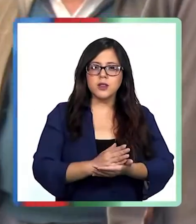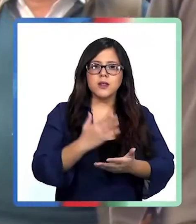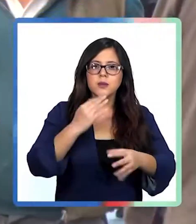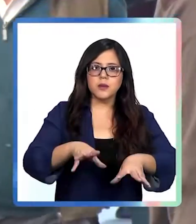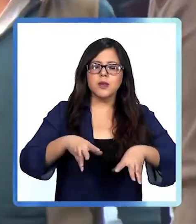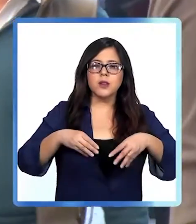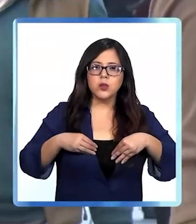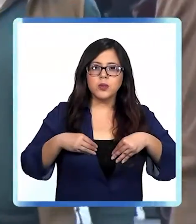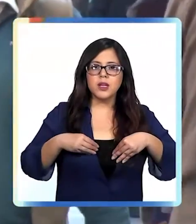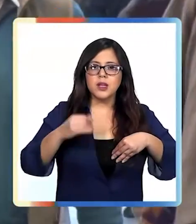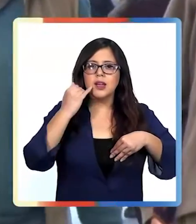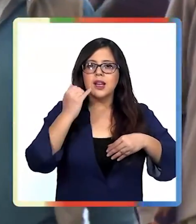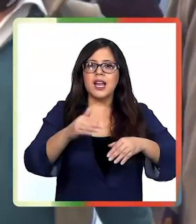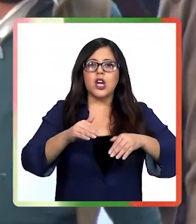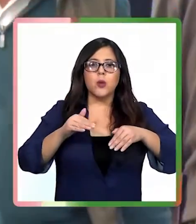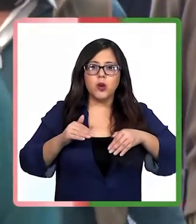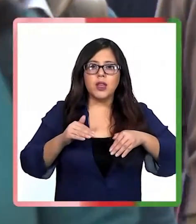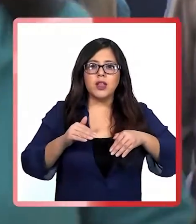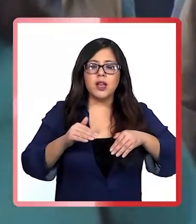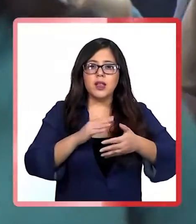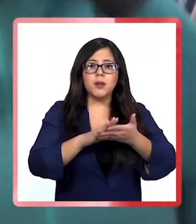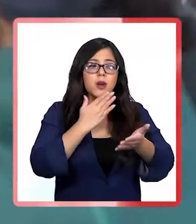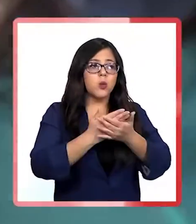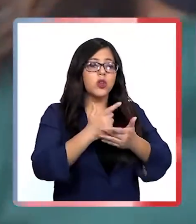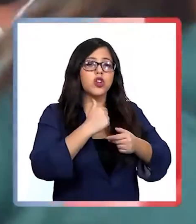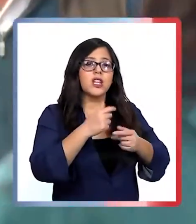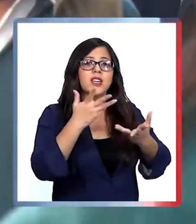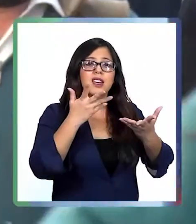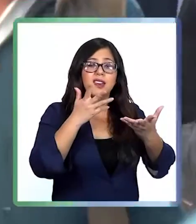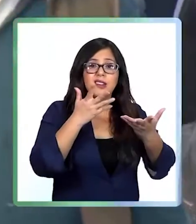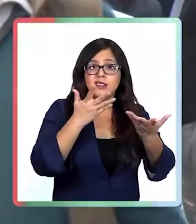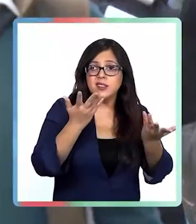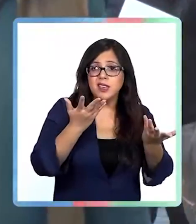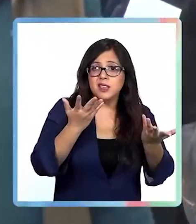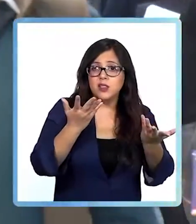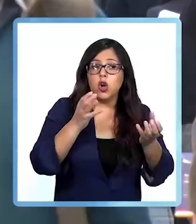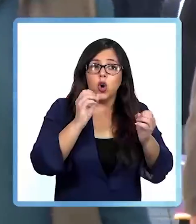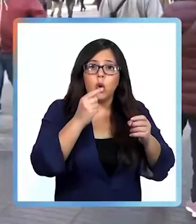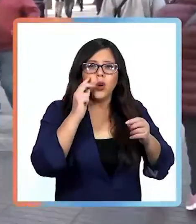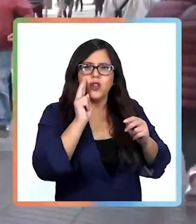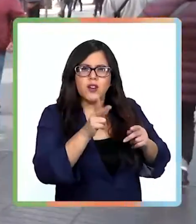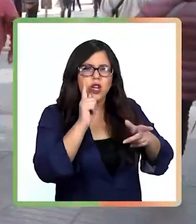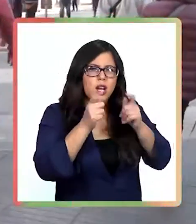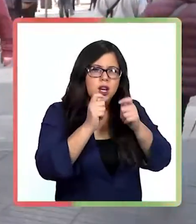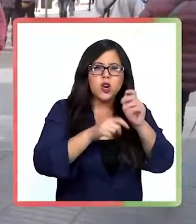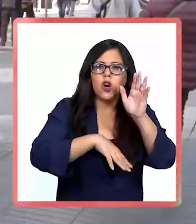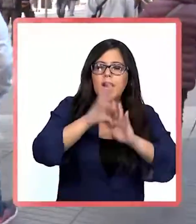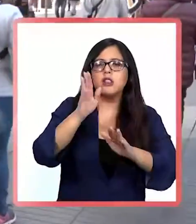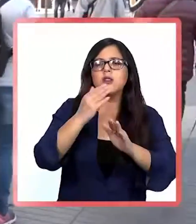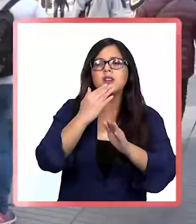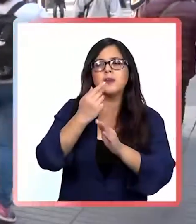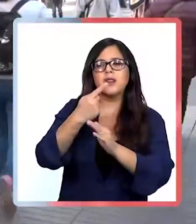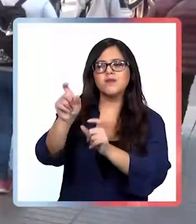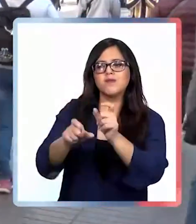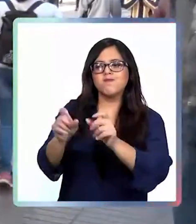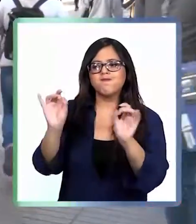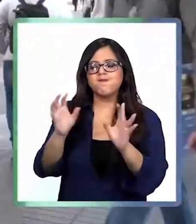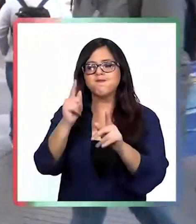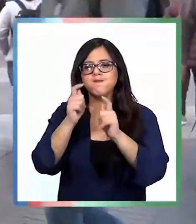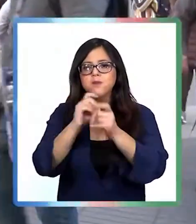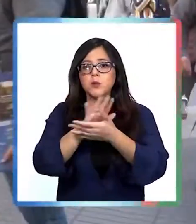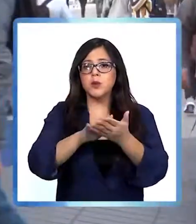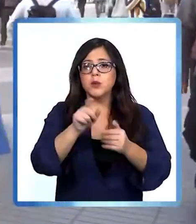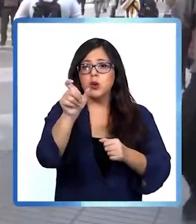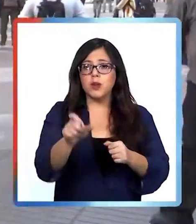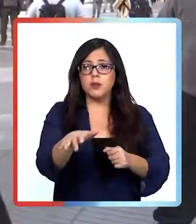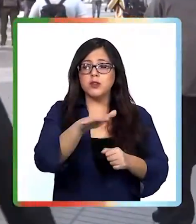y asumir la incomodidad cuando considero que el riesgo es alto y que además pongo en riesgo a otras personas. Y tú tienes la razón,